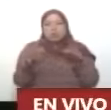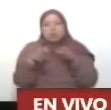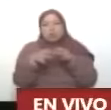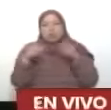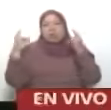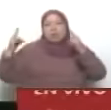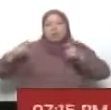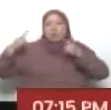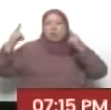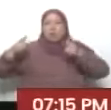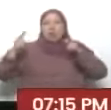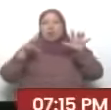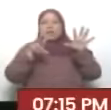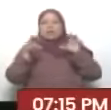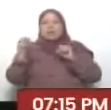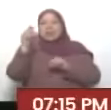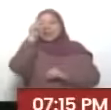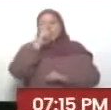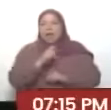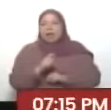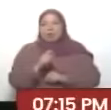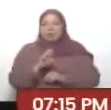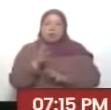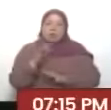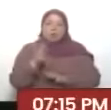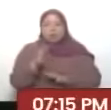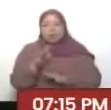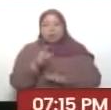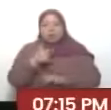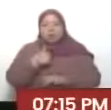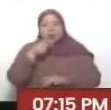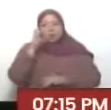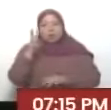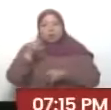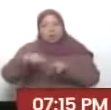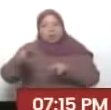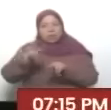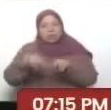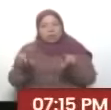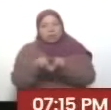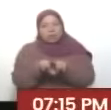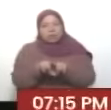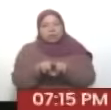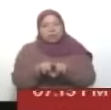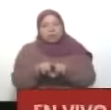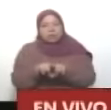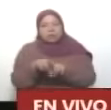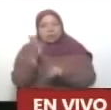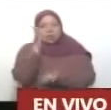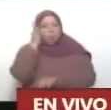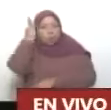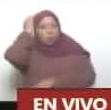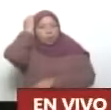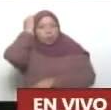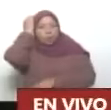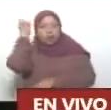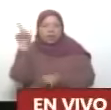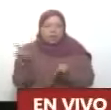del rock pesado de los 70. Y yo veo a este niño, y yo le decía a Alfred Nazaret, que también se la de